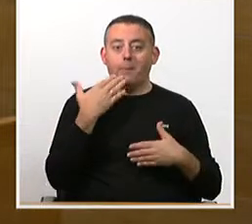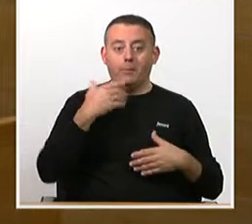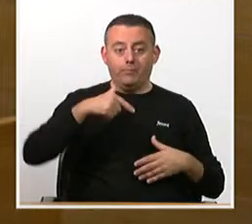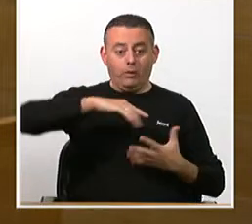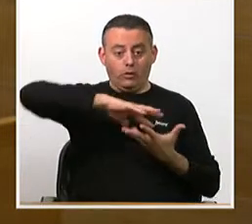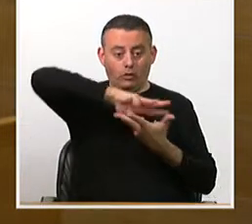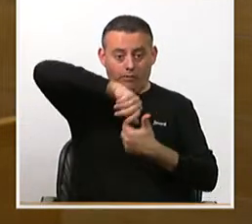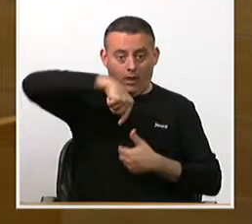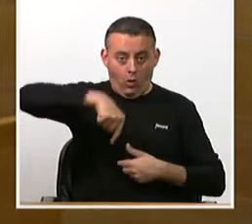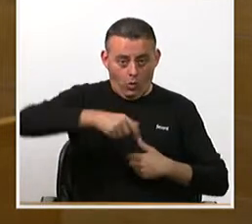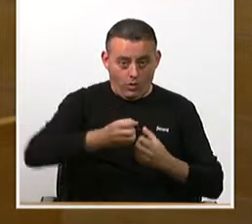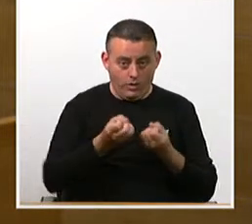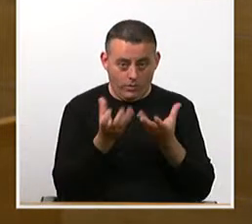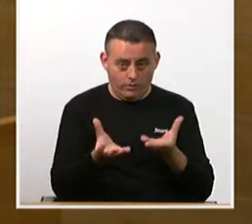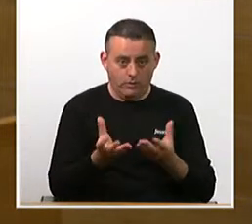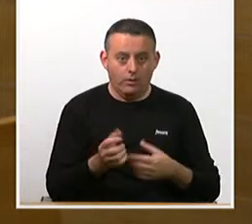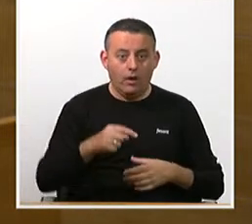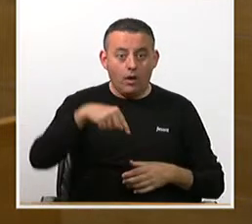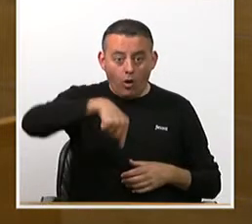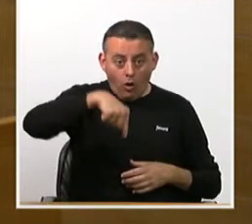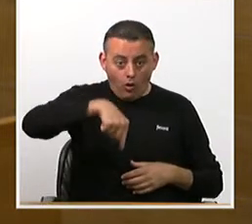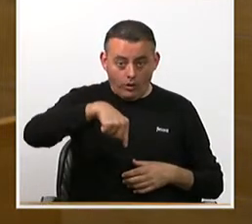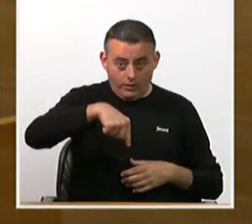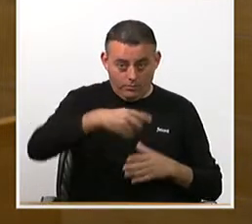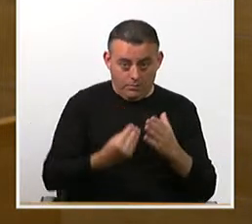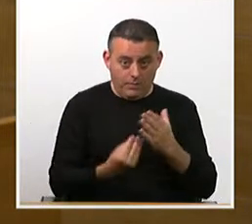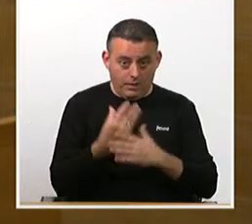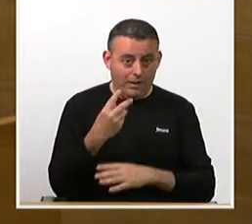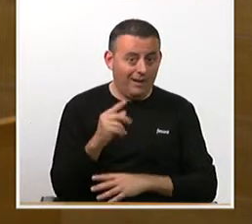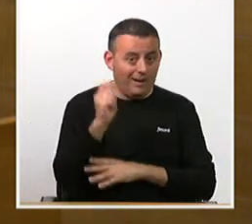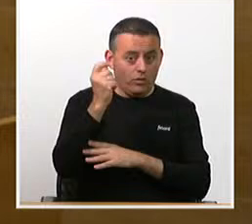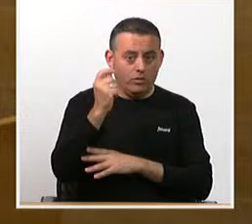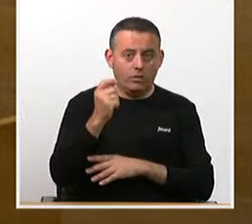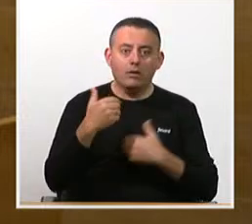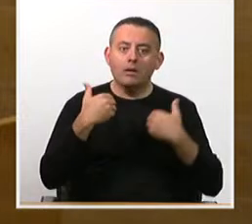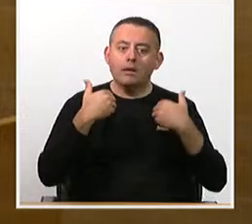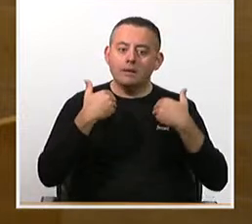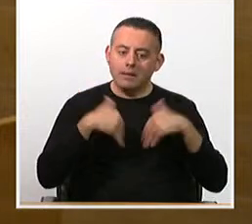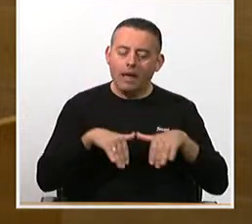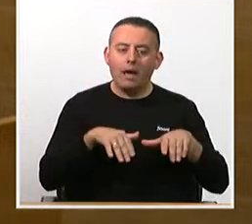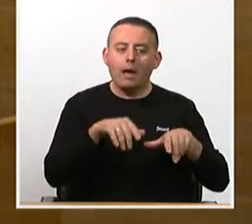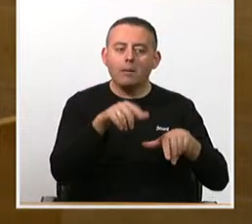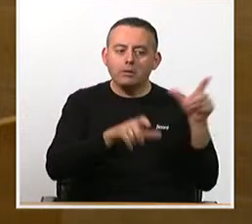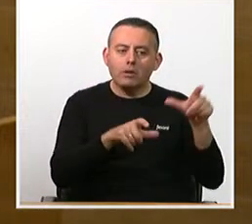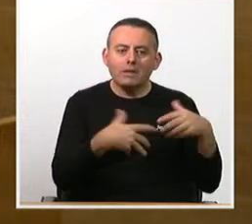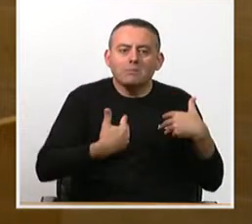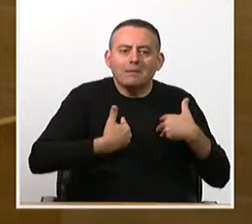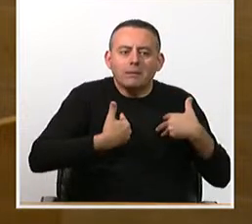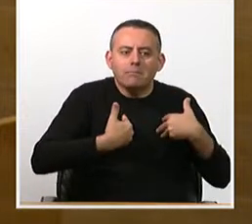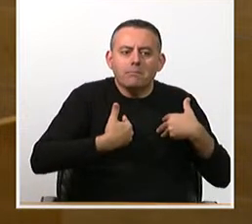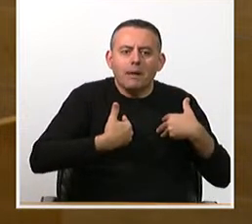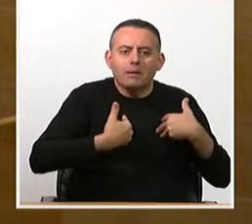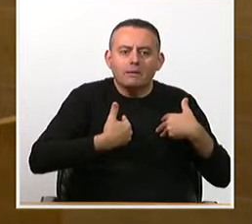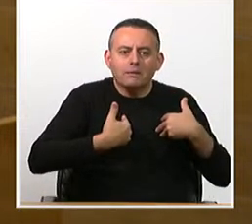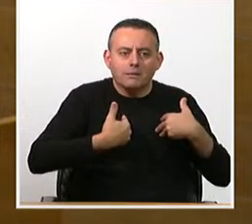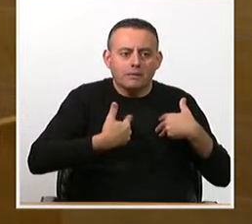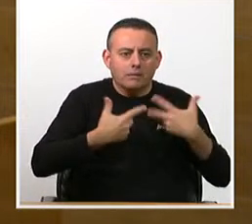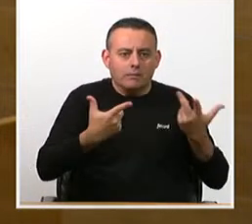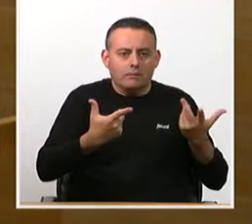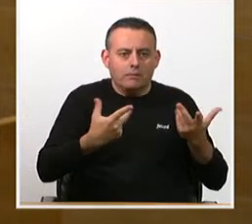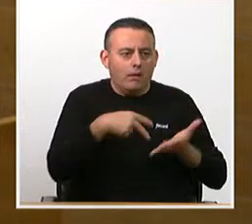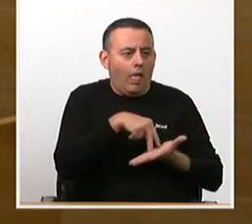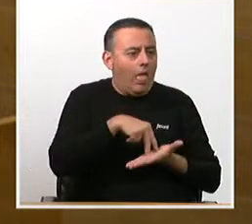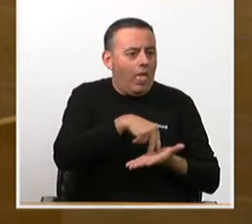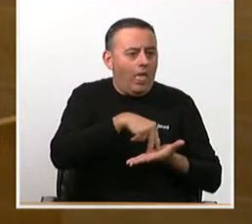récord hoy esta mañana las primeras víctimas hoy se han encontrado ya en su cuenta corriente las